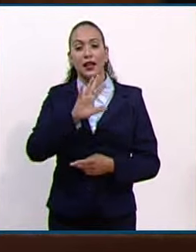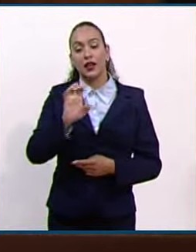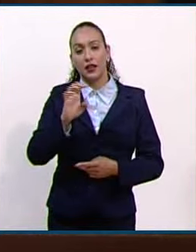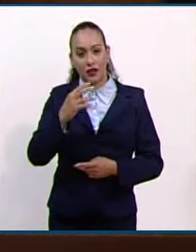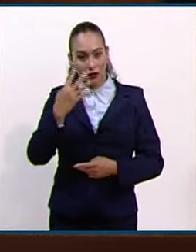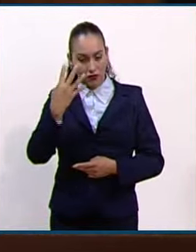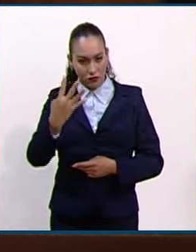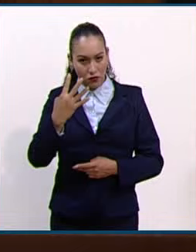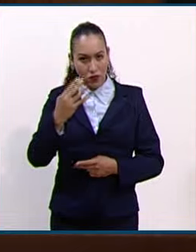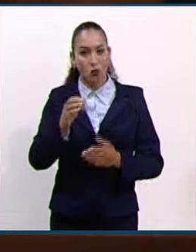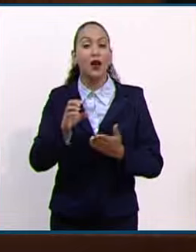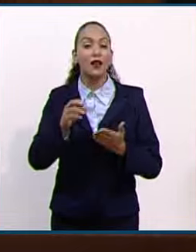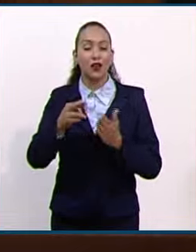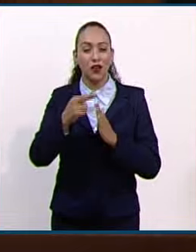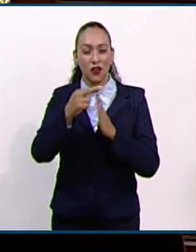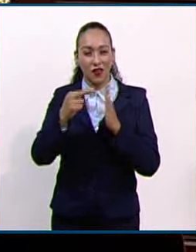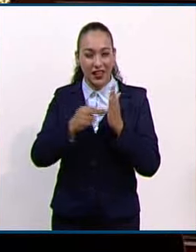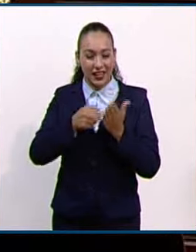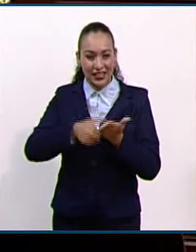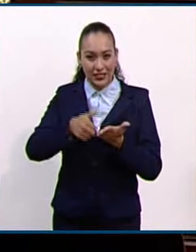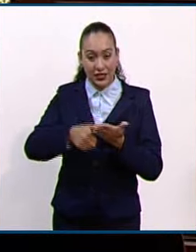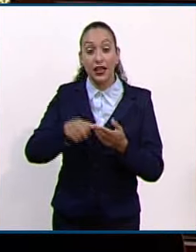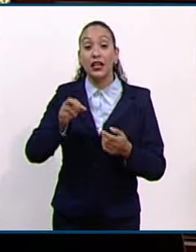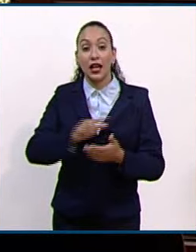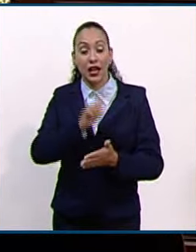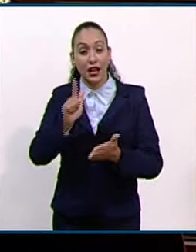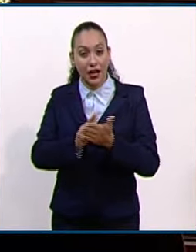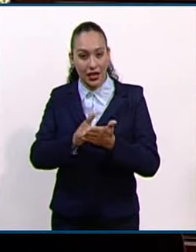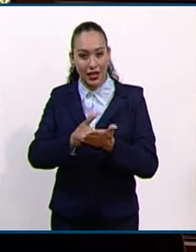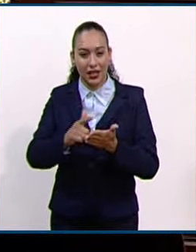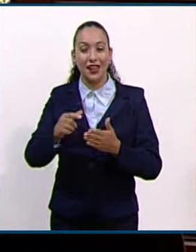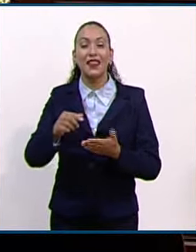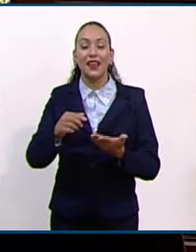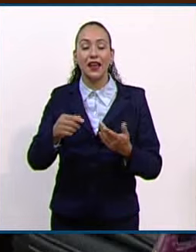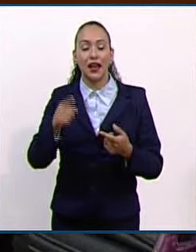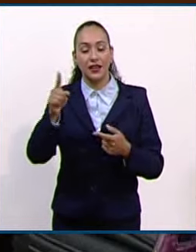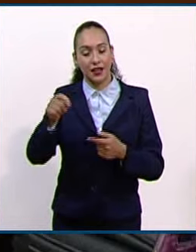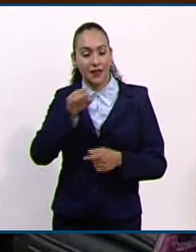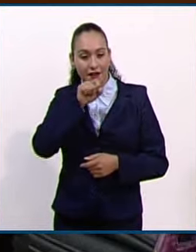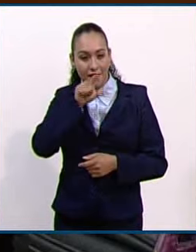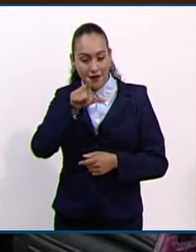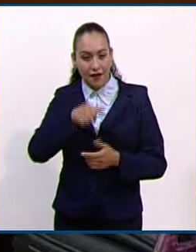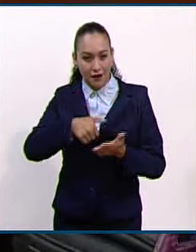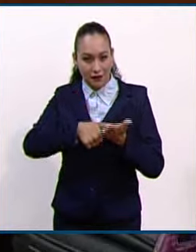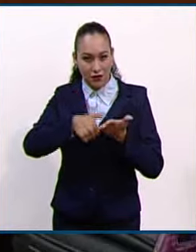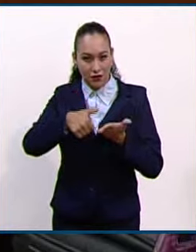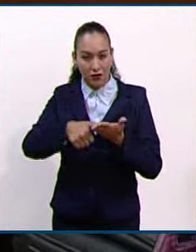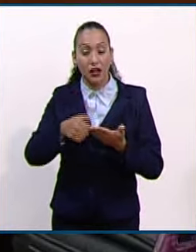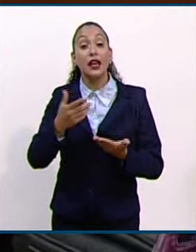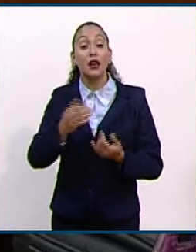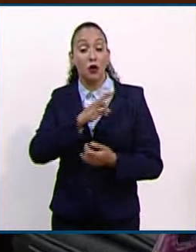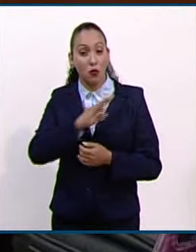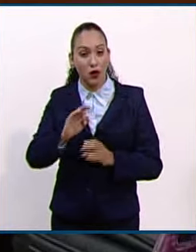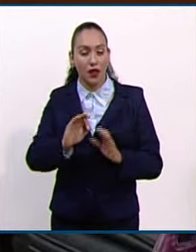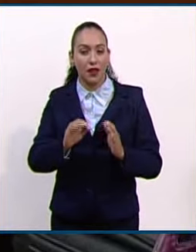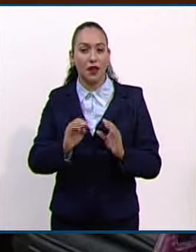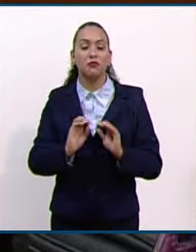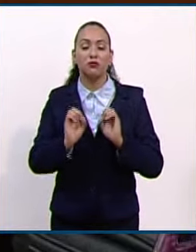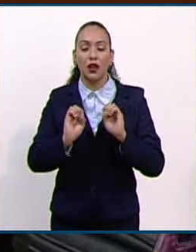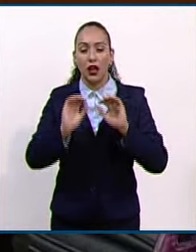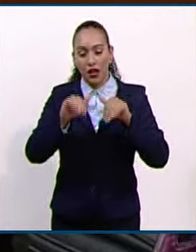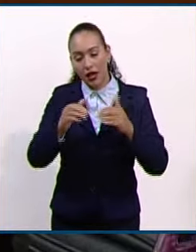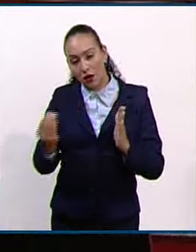Código Civil y 47 de la Ley del Registro Civil, ambos de Jalisco, que prohibían registrar a hijas e hijos de una mujer